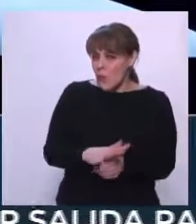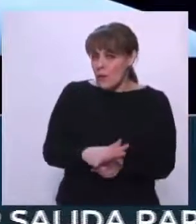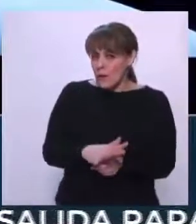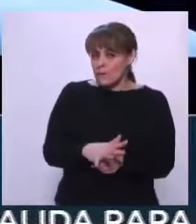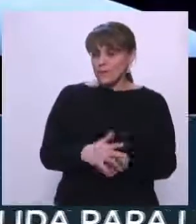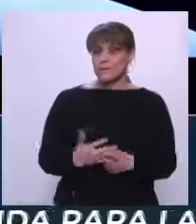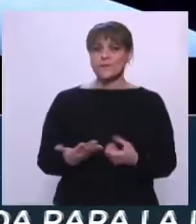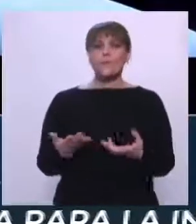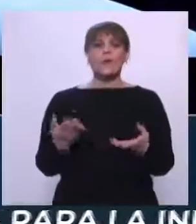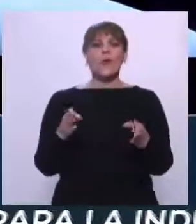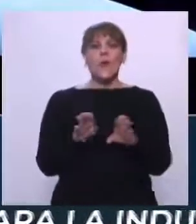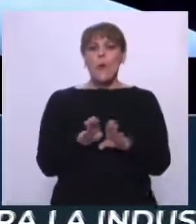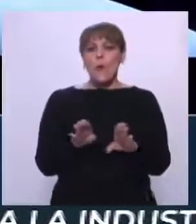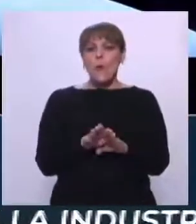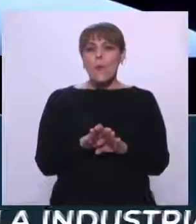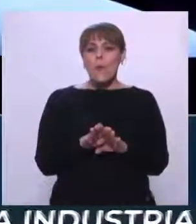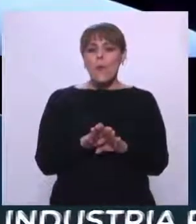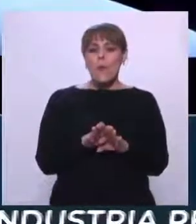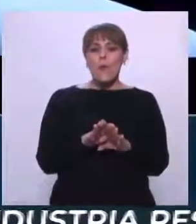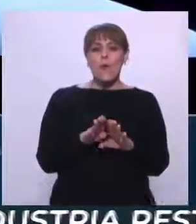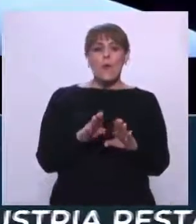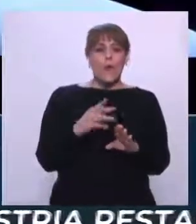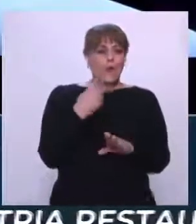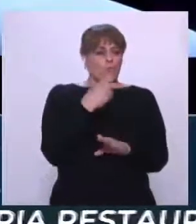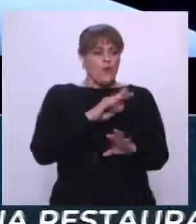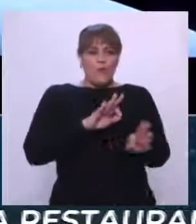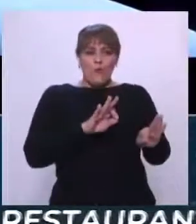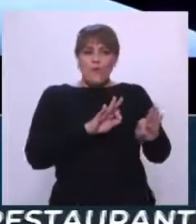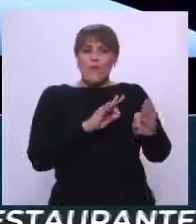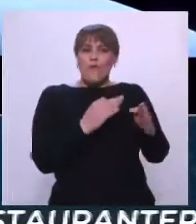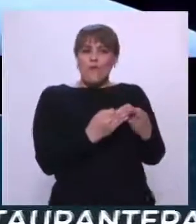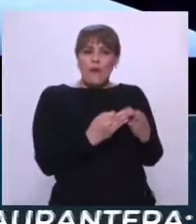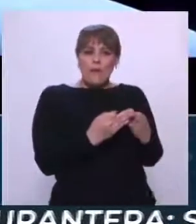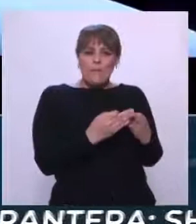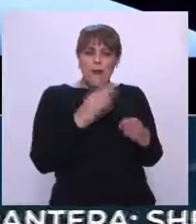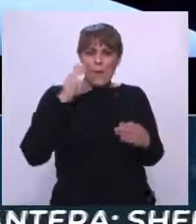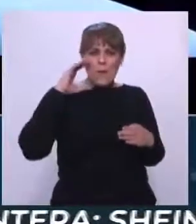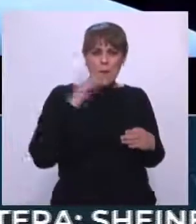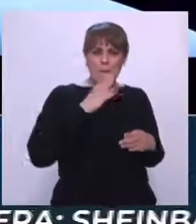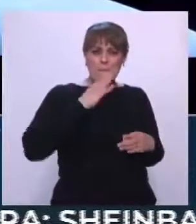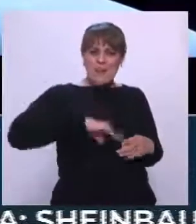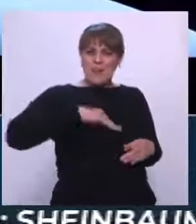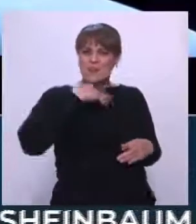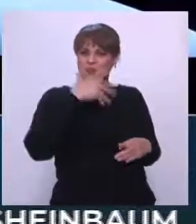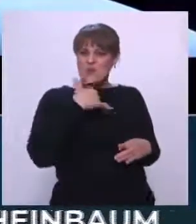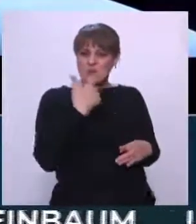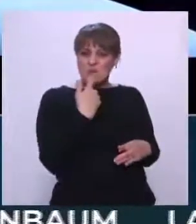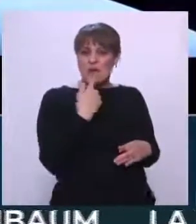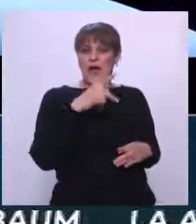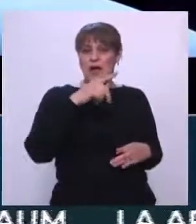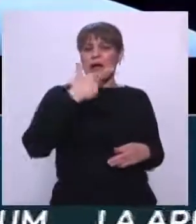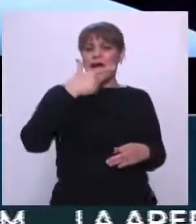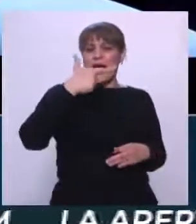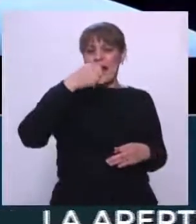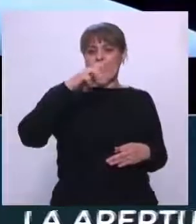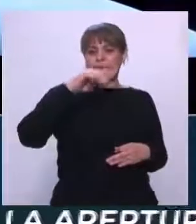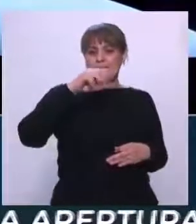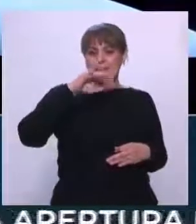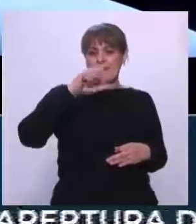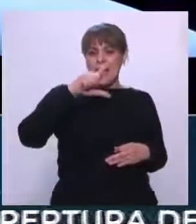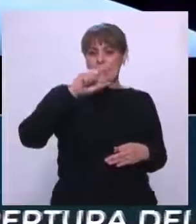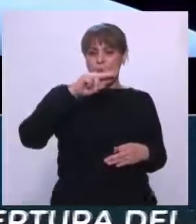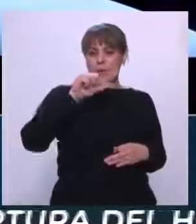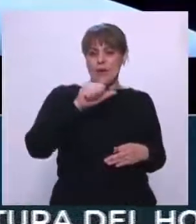cómo esta forma criminal de actuar de García Luna, por supuesto que es con toda la